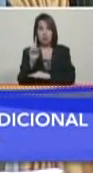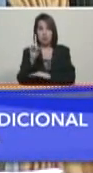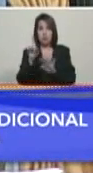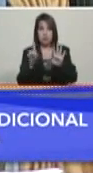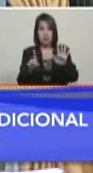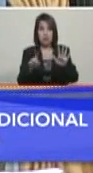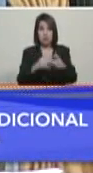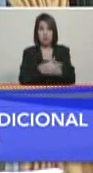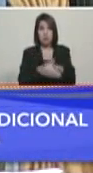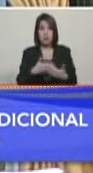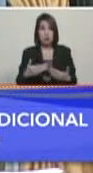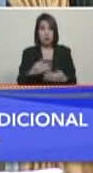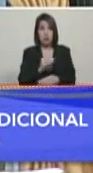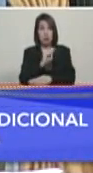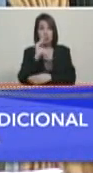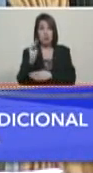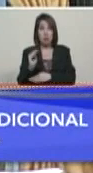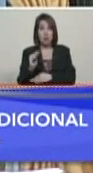hogares protegidos.